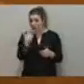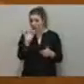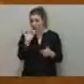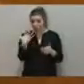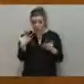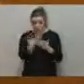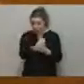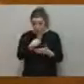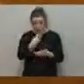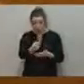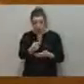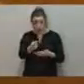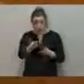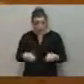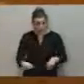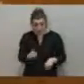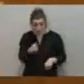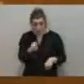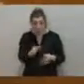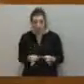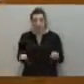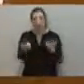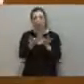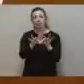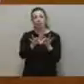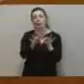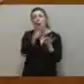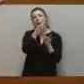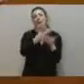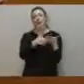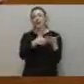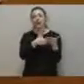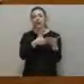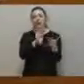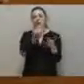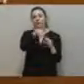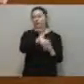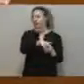todo, Podemos no comprará una parte. No vamos a